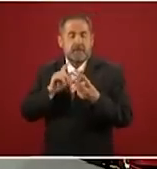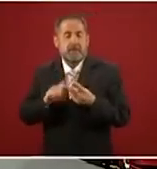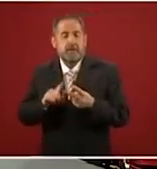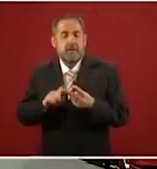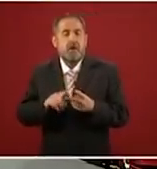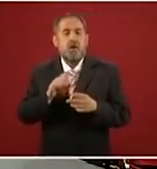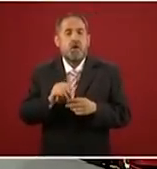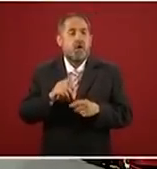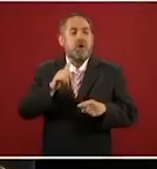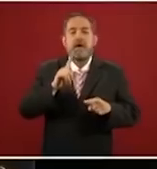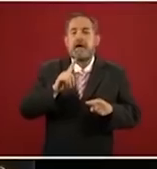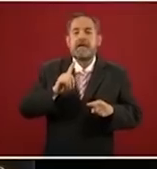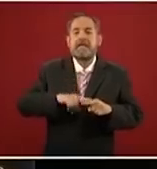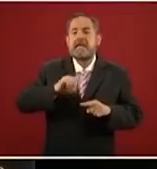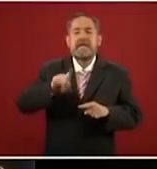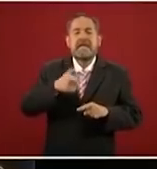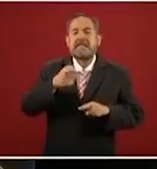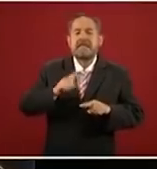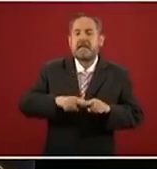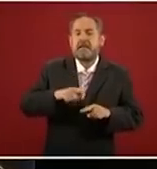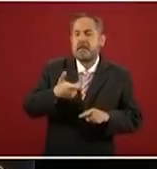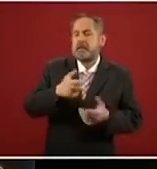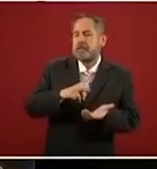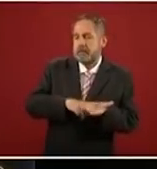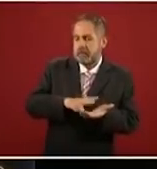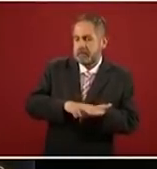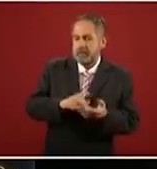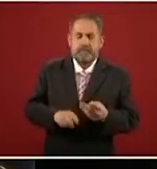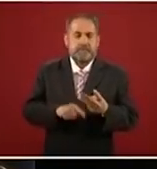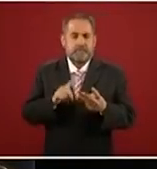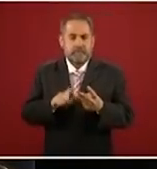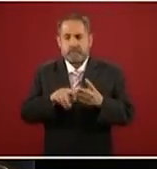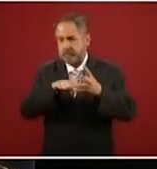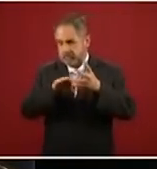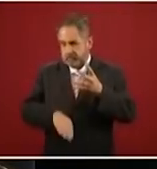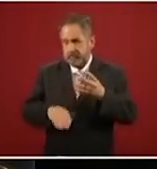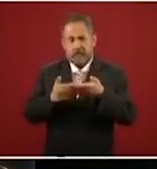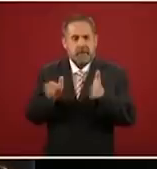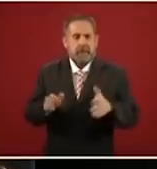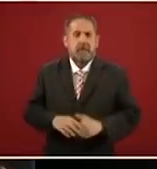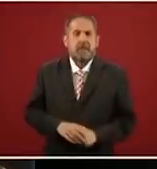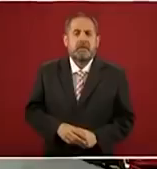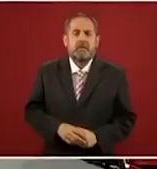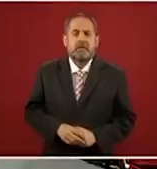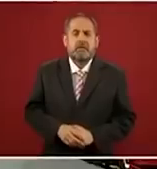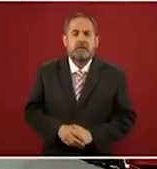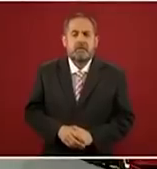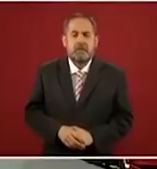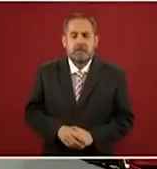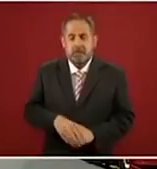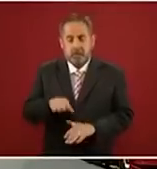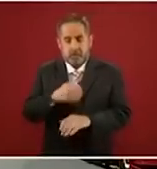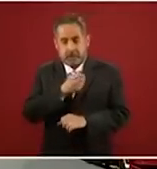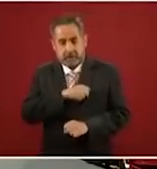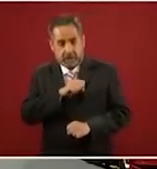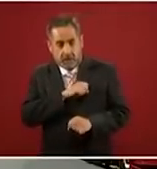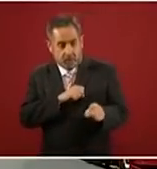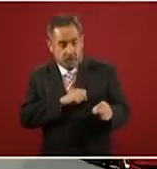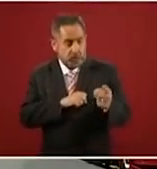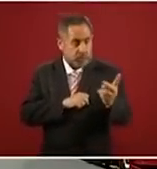él quién es quién en los precios y luego nos vamos a lo general sobre el tema de salud